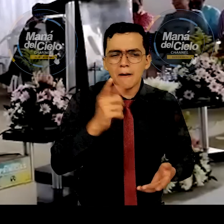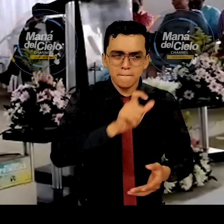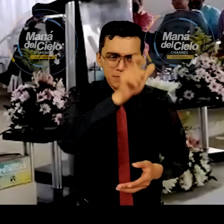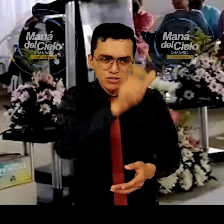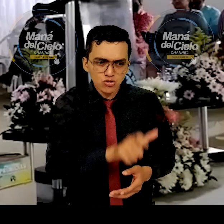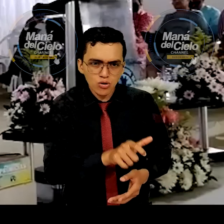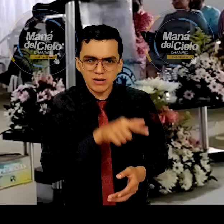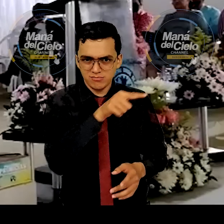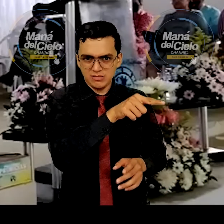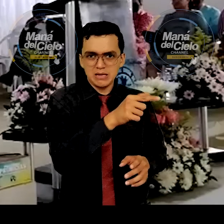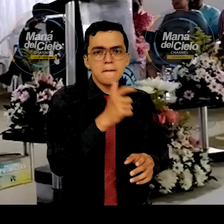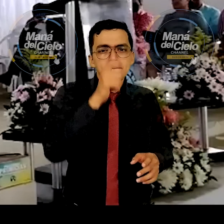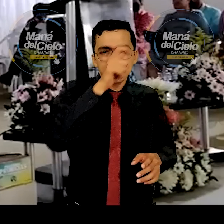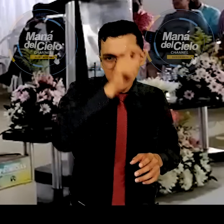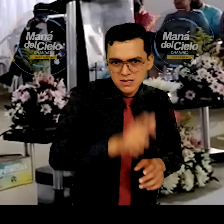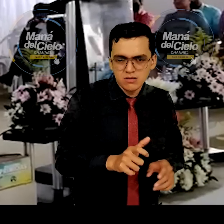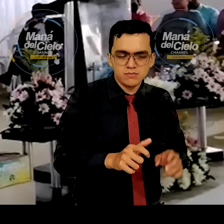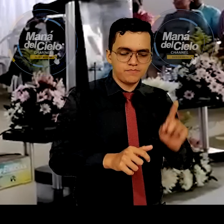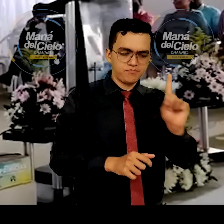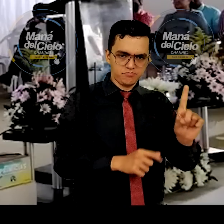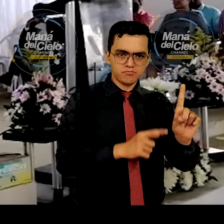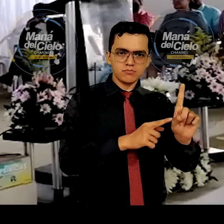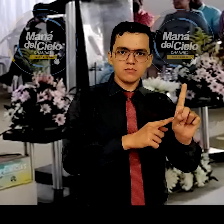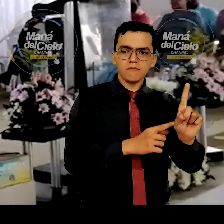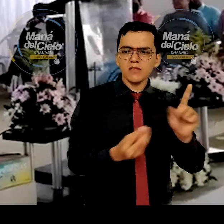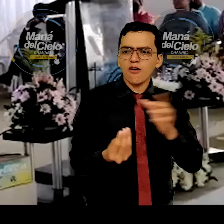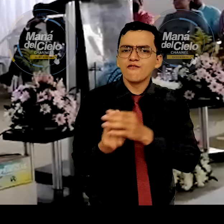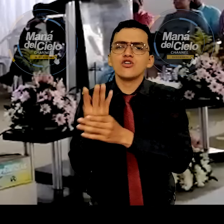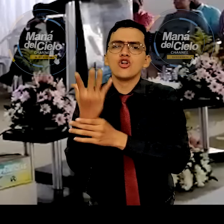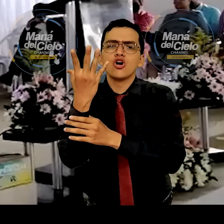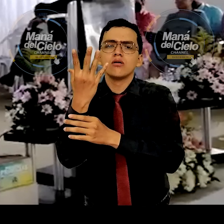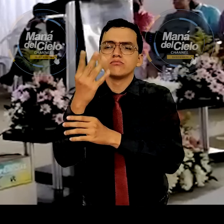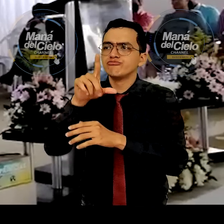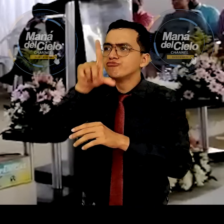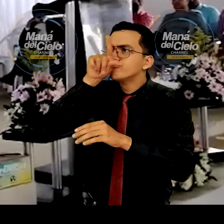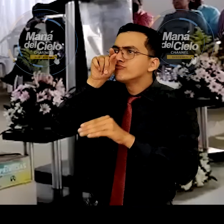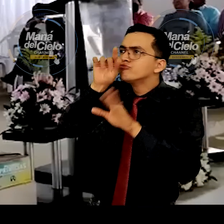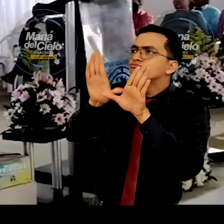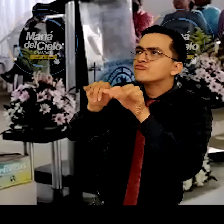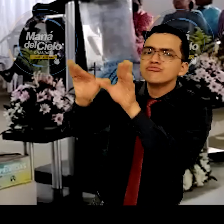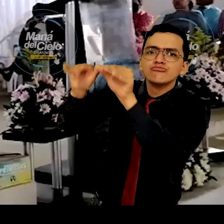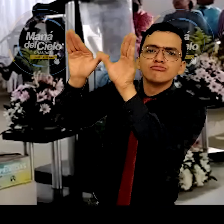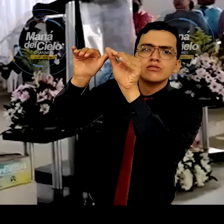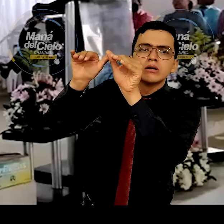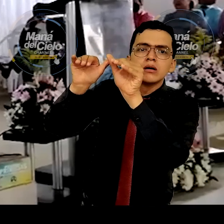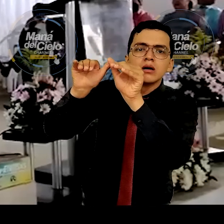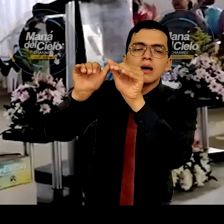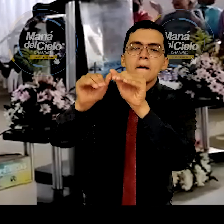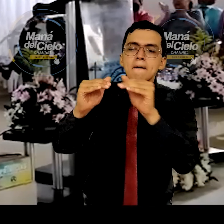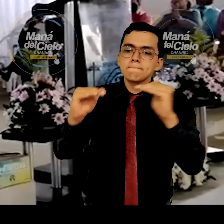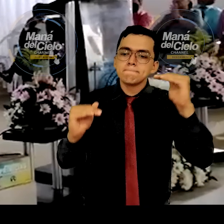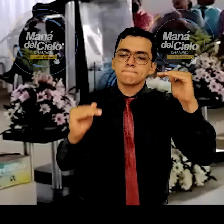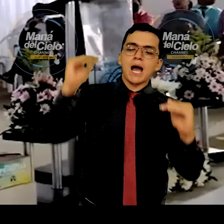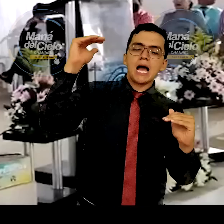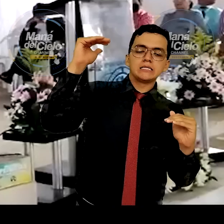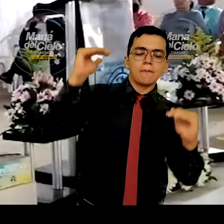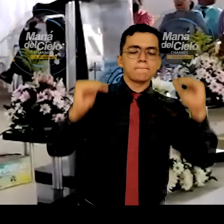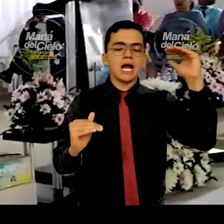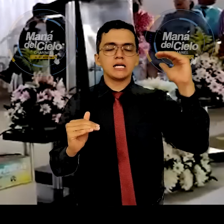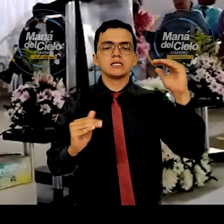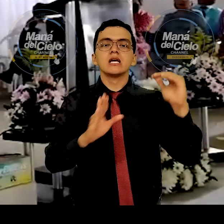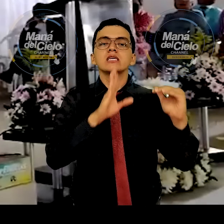nosotros, ¿cómo se nos ocurre que no nos dará juntamente con Él todas las cosas?